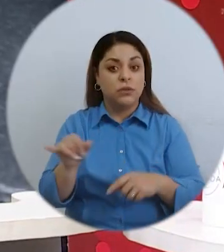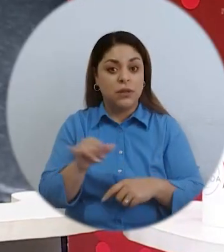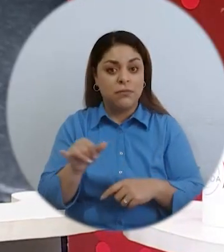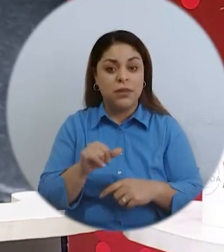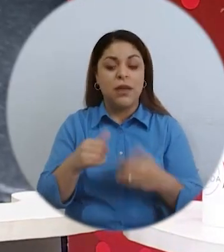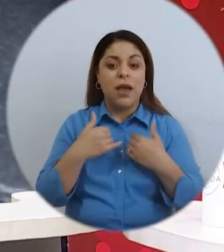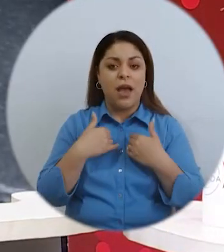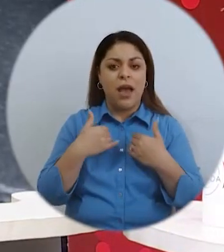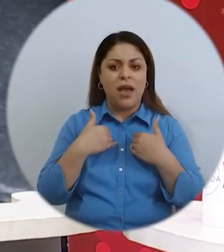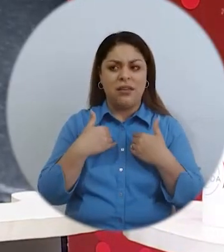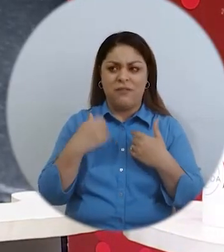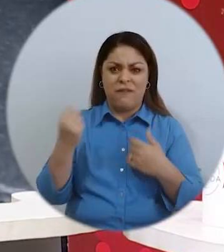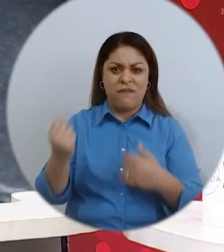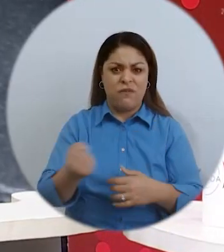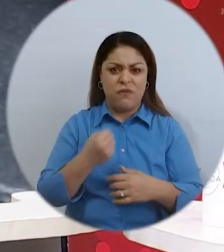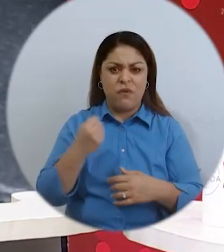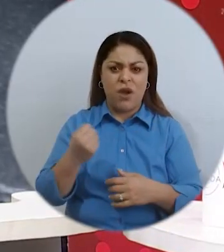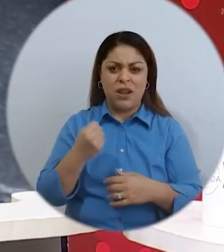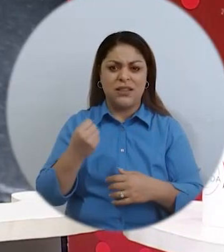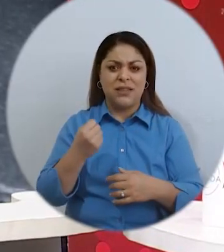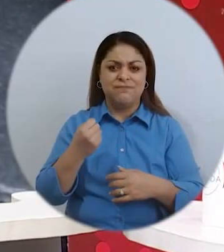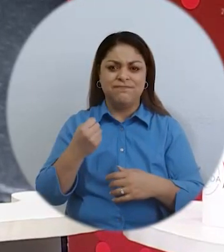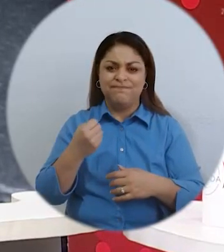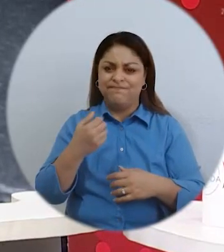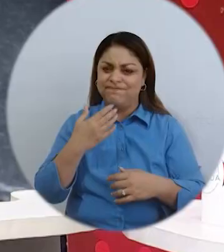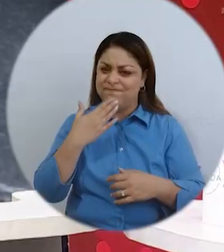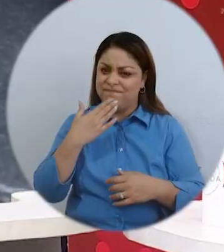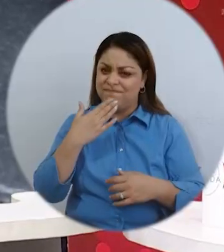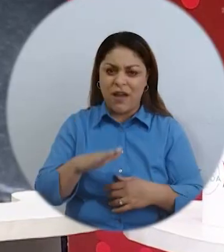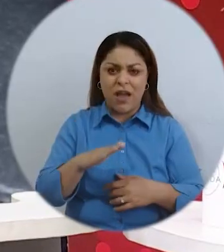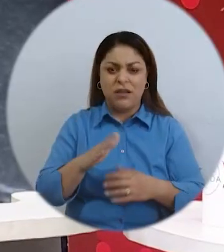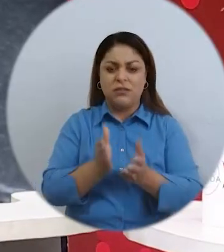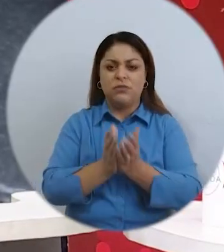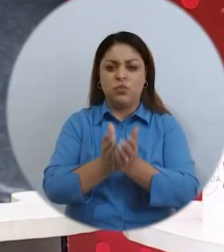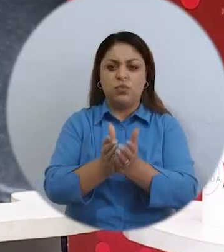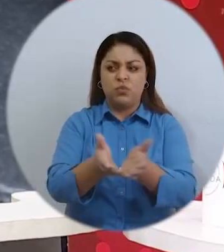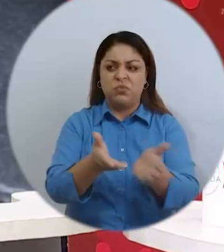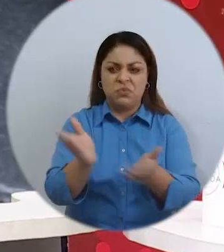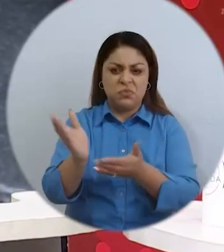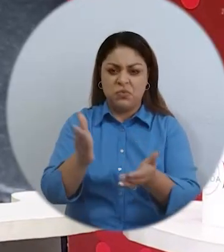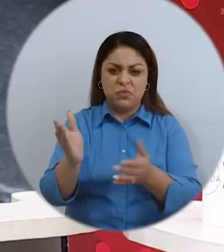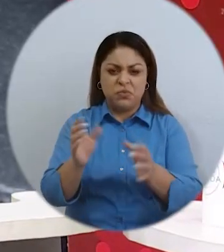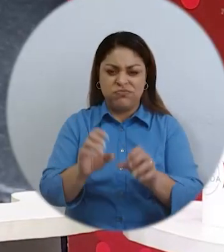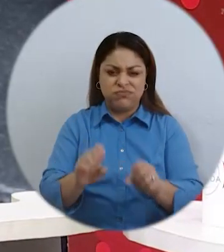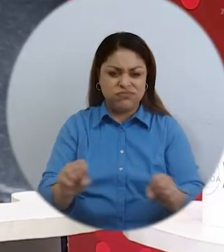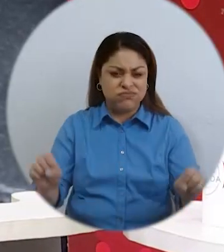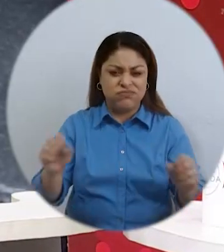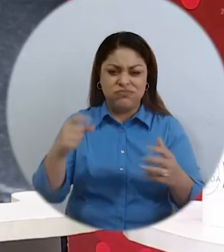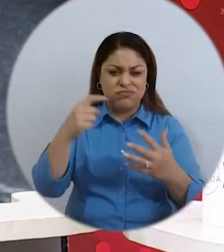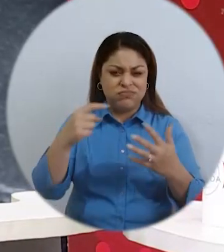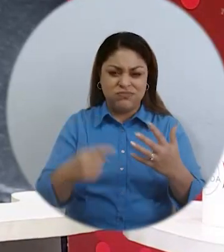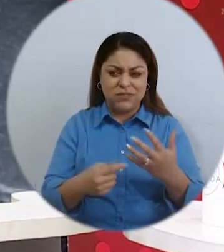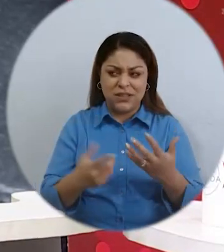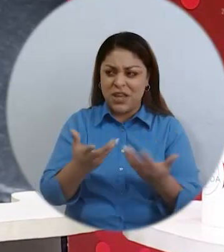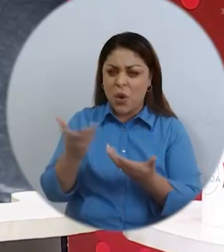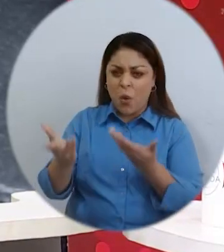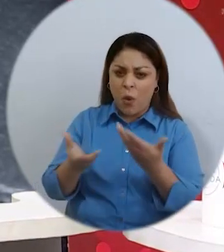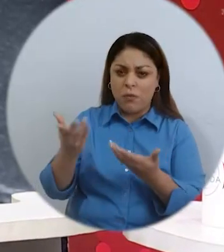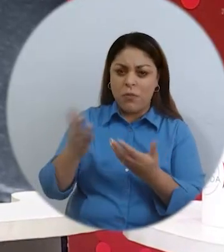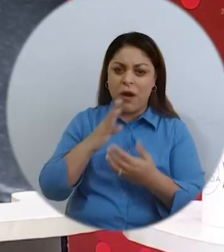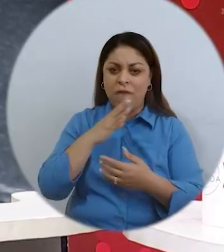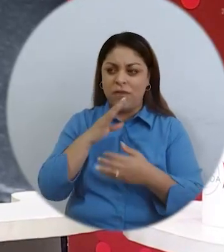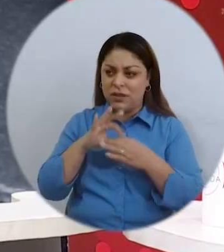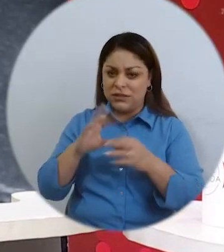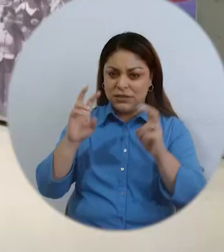ahora hay alta criminalidad en los océanos también. Entonces, ¿cómo lo abordaron en la conferencia? ¿Qué se piensa hacer